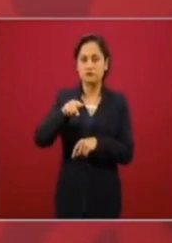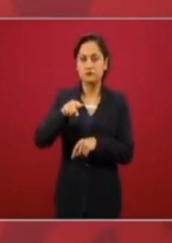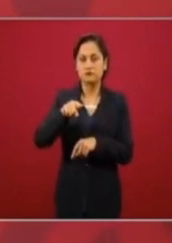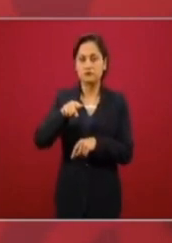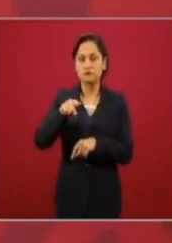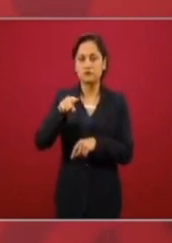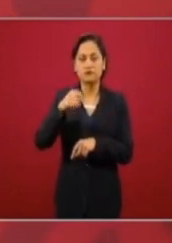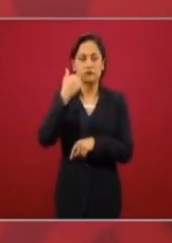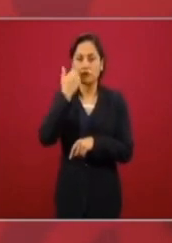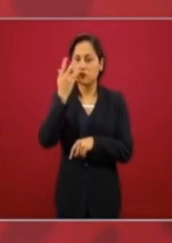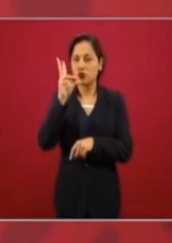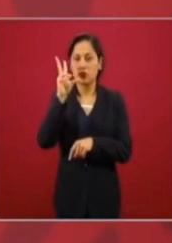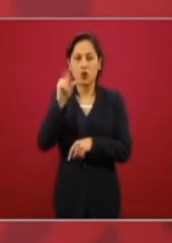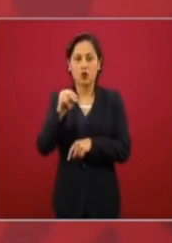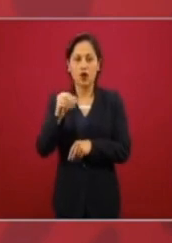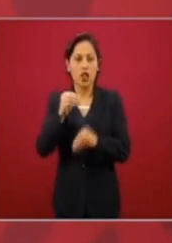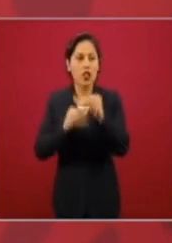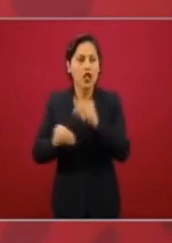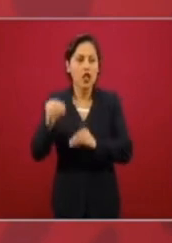pleito,